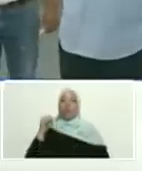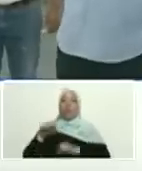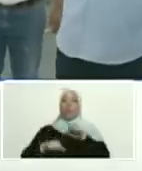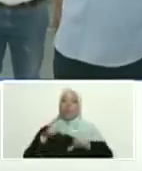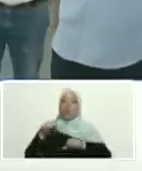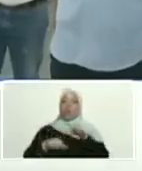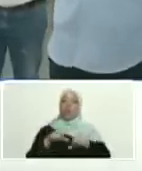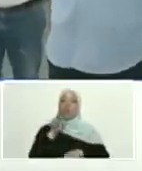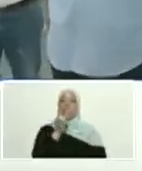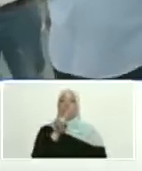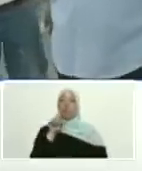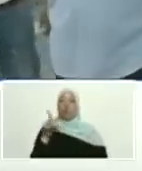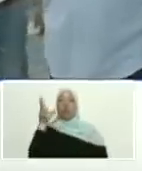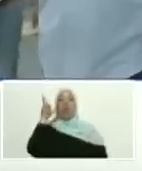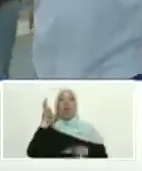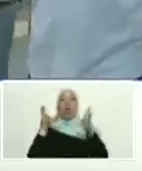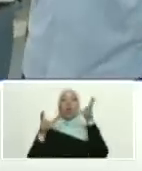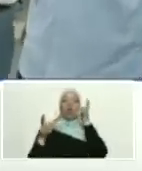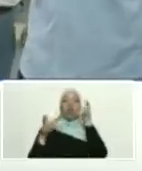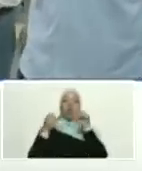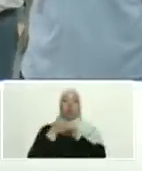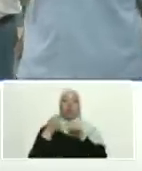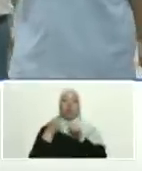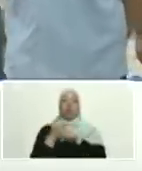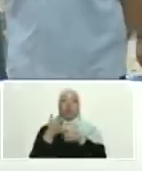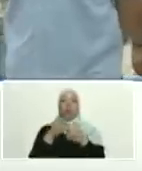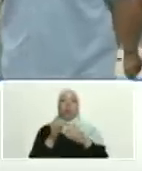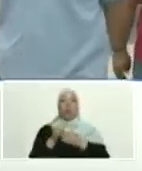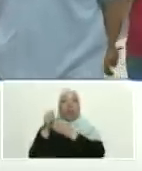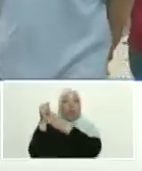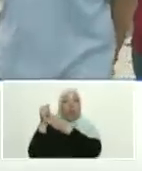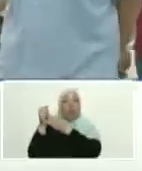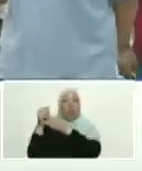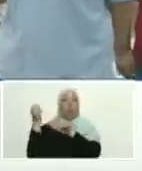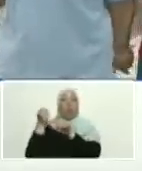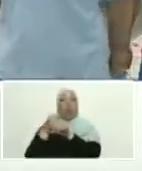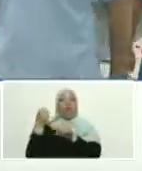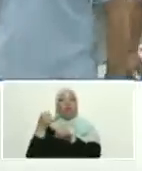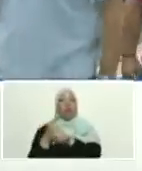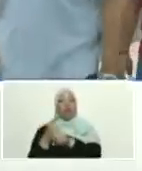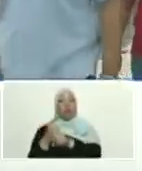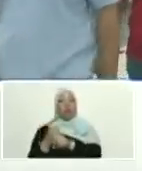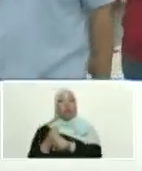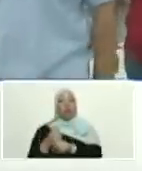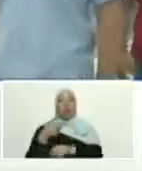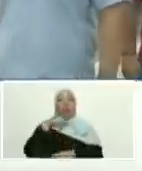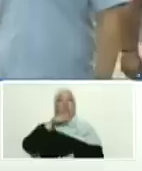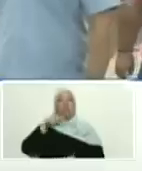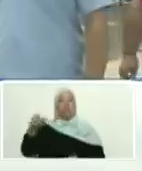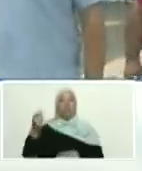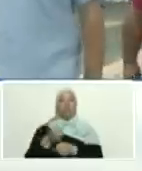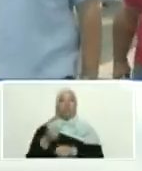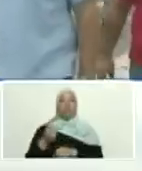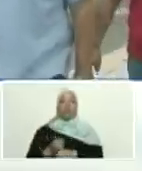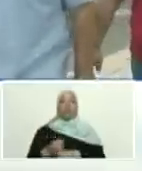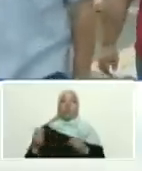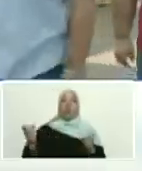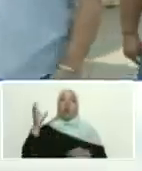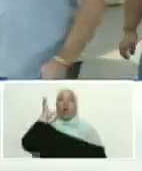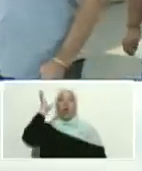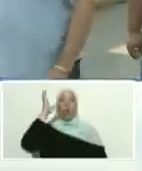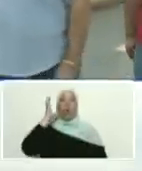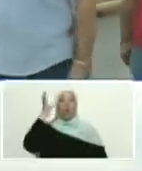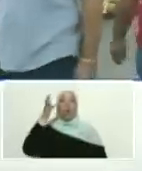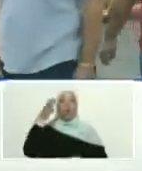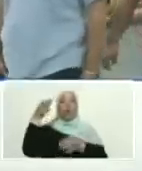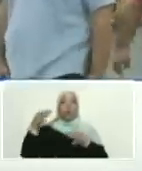XXI, escuche las palabras de este dirigente obrero, escuche las palabras de la clase obrera y vea la conciencia de